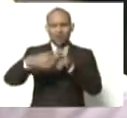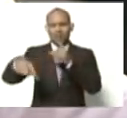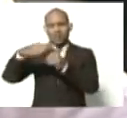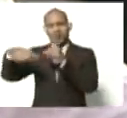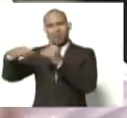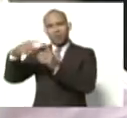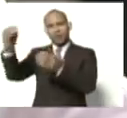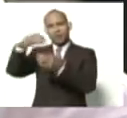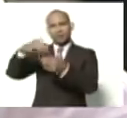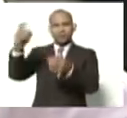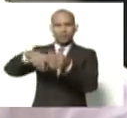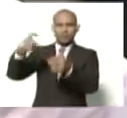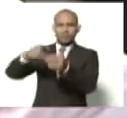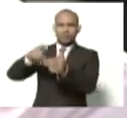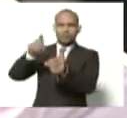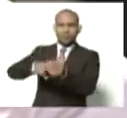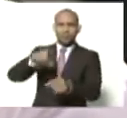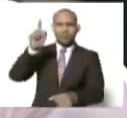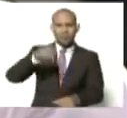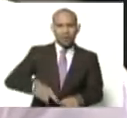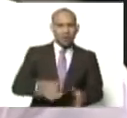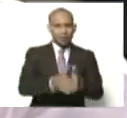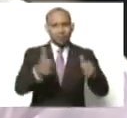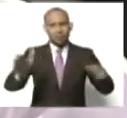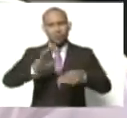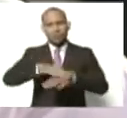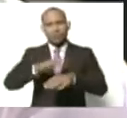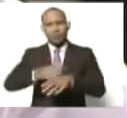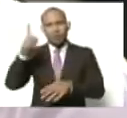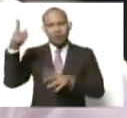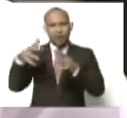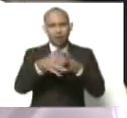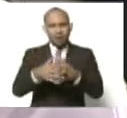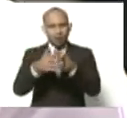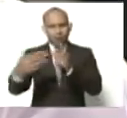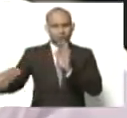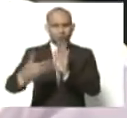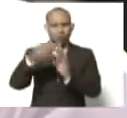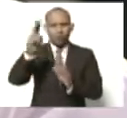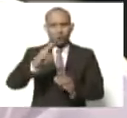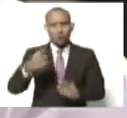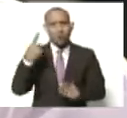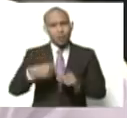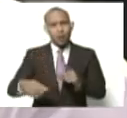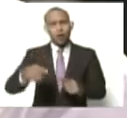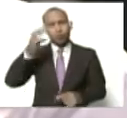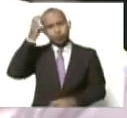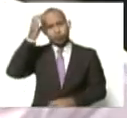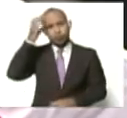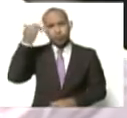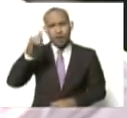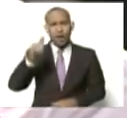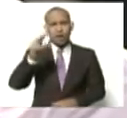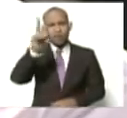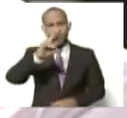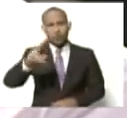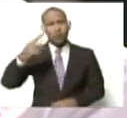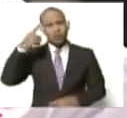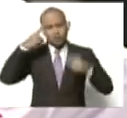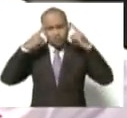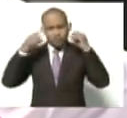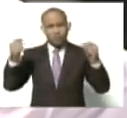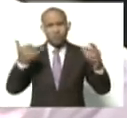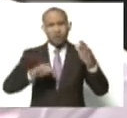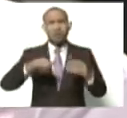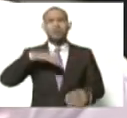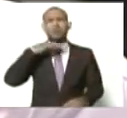dificultades, por un lado, que han sido inducidas, pero también, presidente, a desarrollar esas capacidades que tiene el pueblo venezolano. Usted hablaba, por ejemplo, de